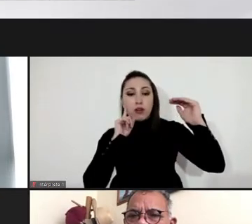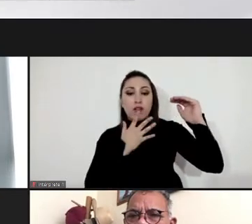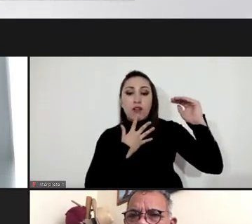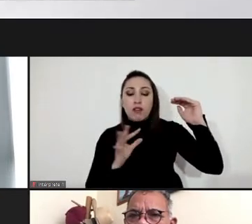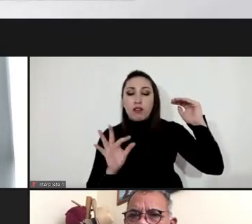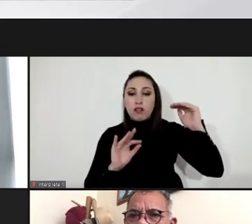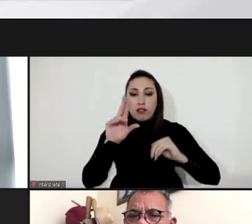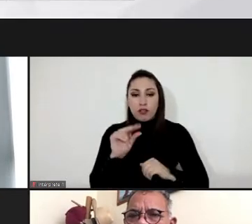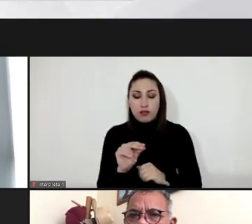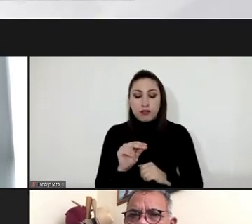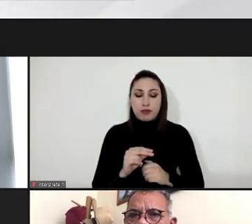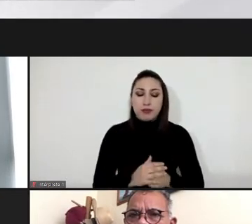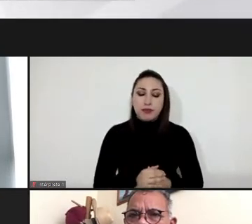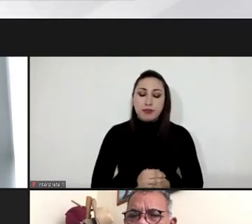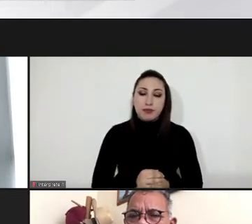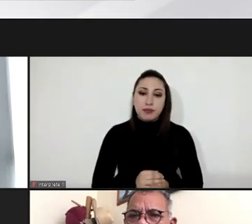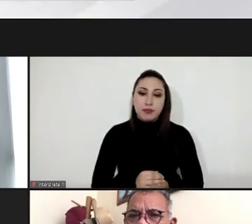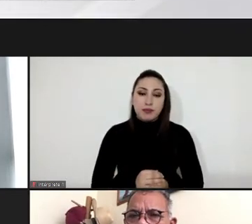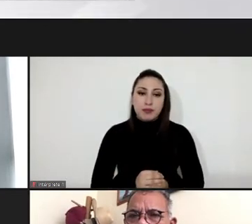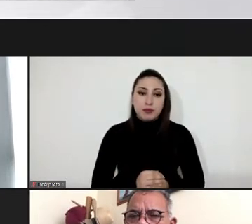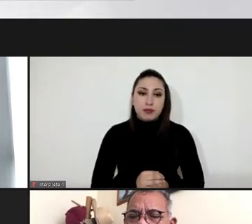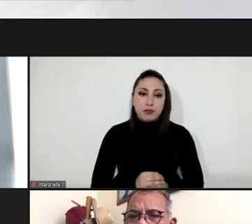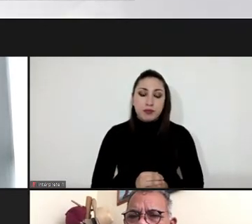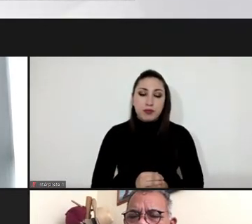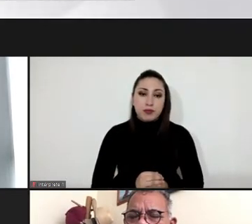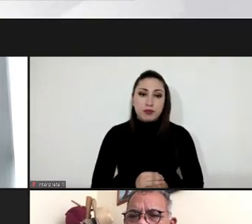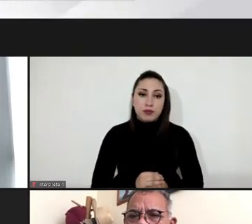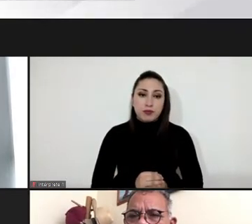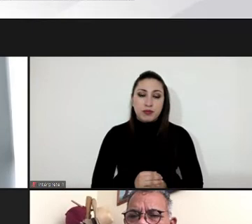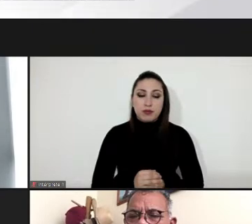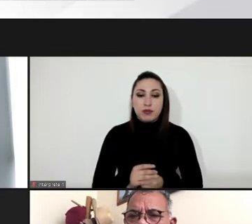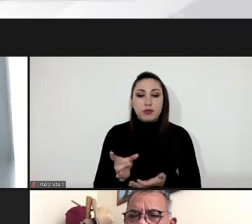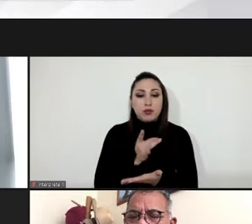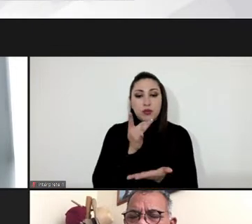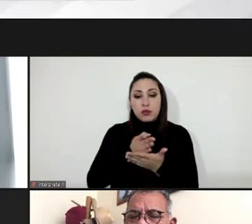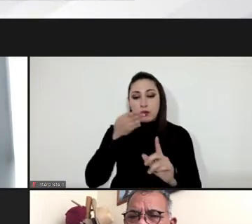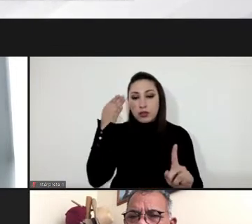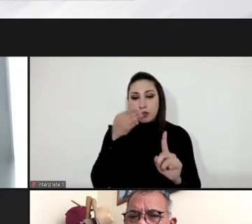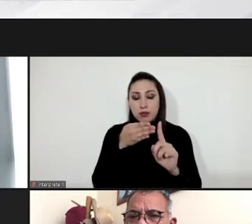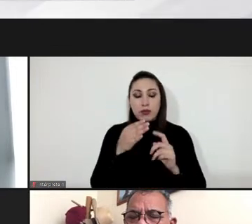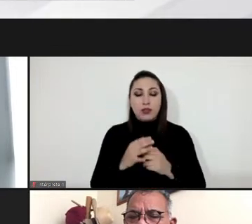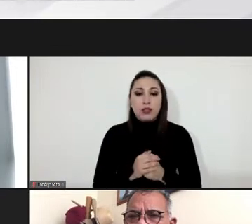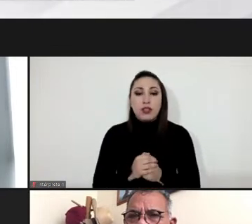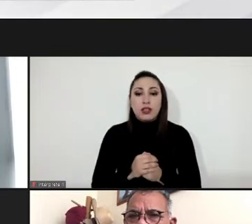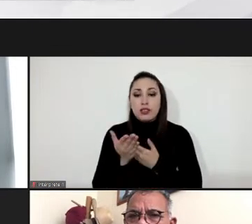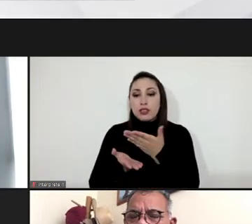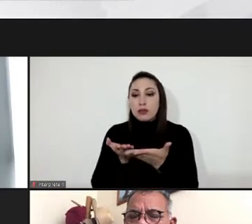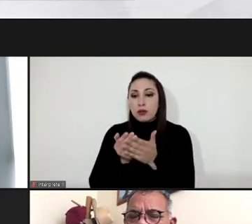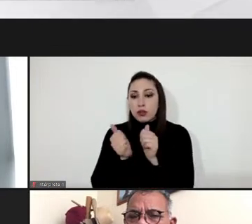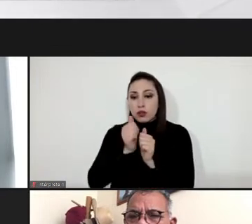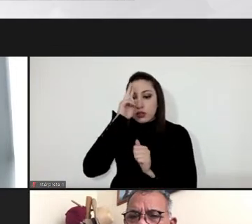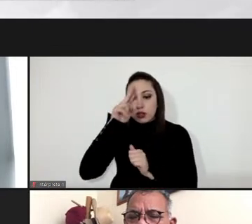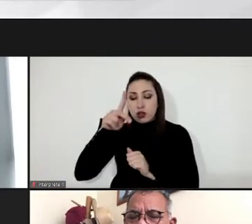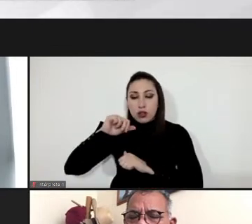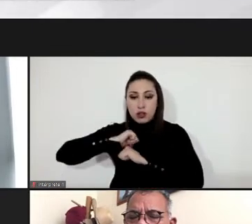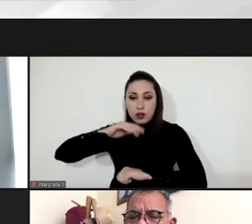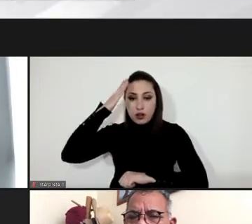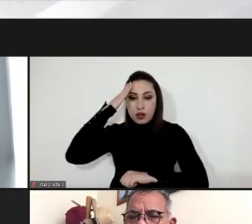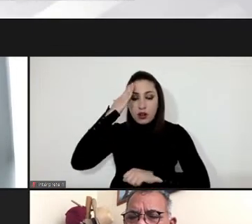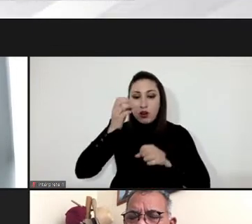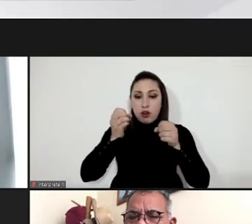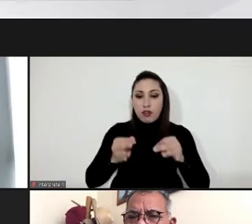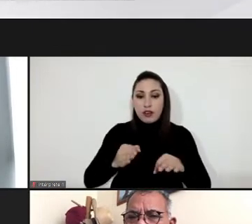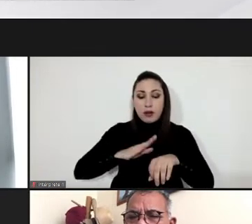quedar como sigue. Puntos resolutivos. Único. Se exhorta a la Oficialía Mayor del Congreso de la Ciudad de México,